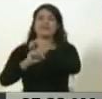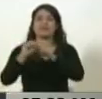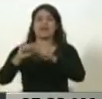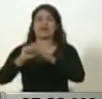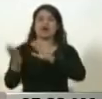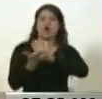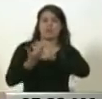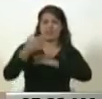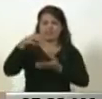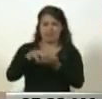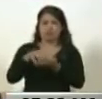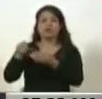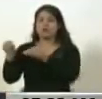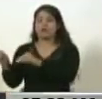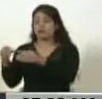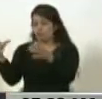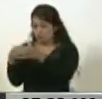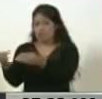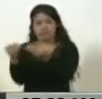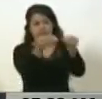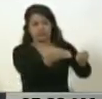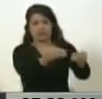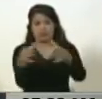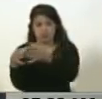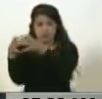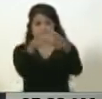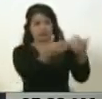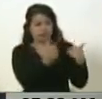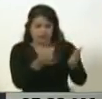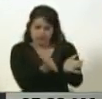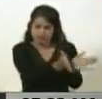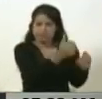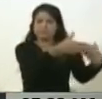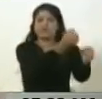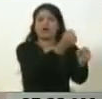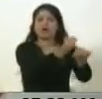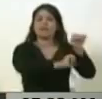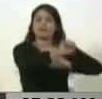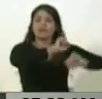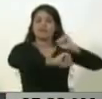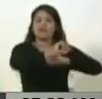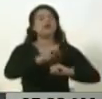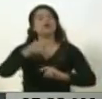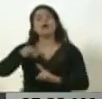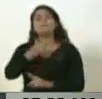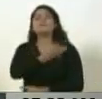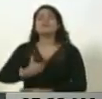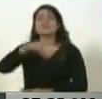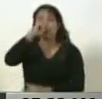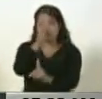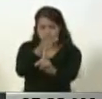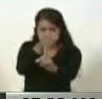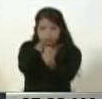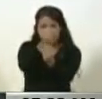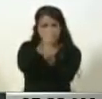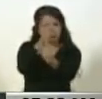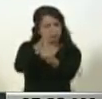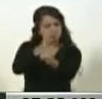El Aissami, conjuntamente con miembros del Partido Socialista Unido de Venezuela, y el presidente, conjuntamente con toda la estructura de gobierno, con todos